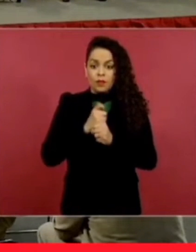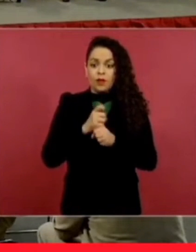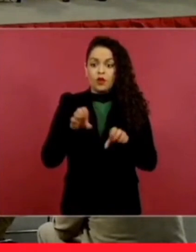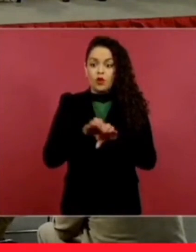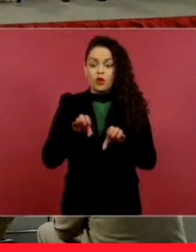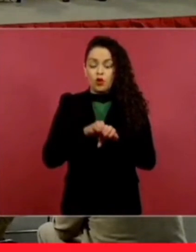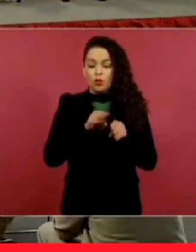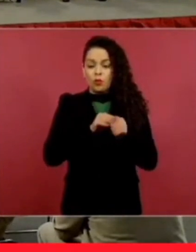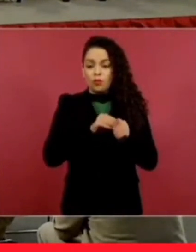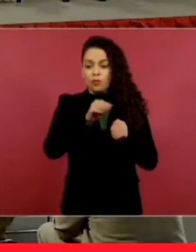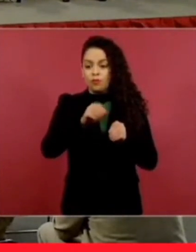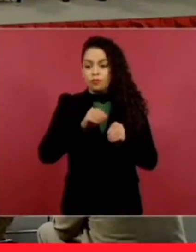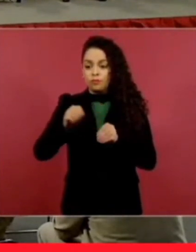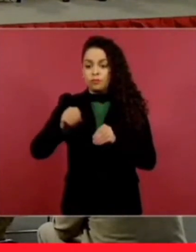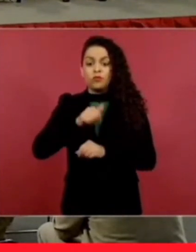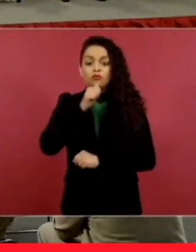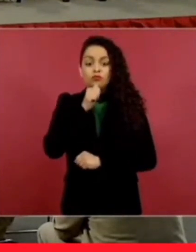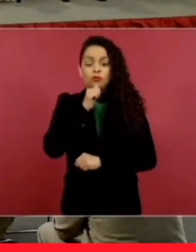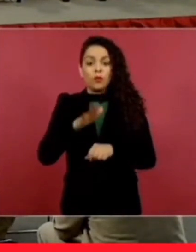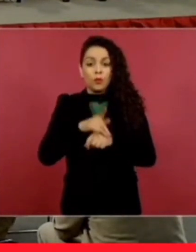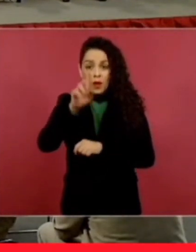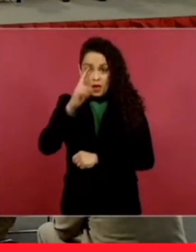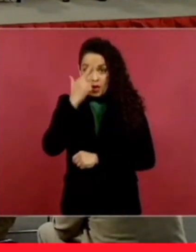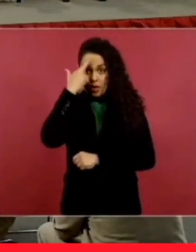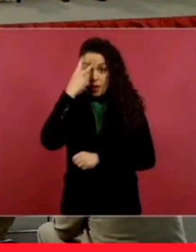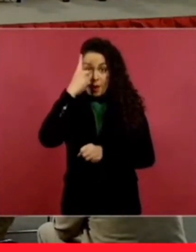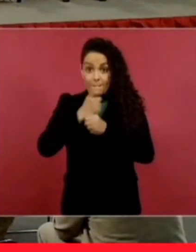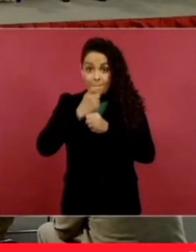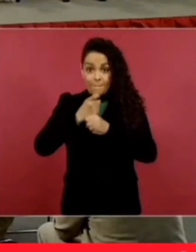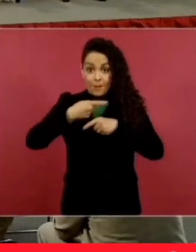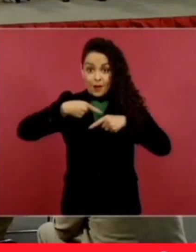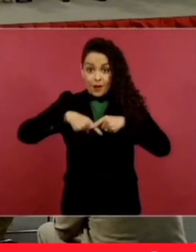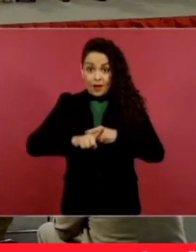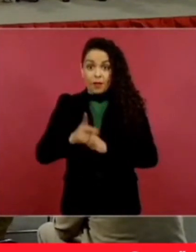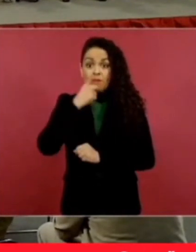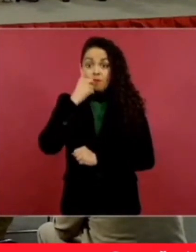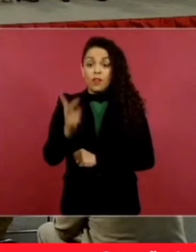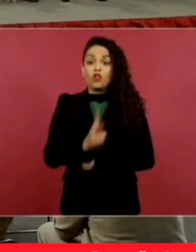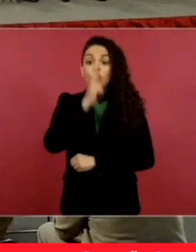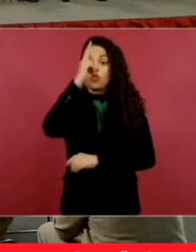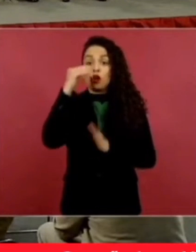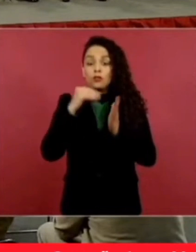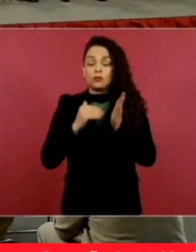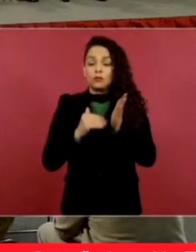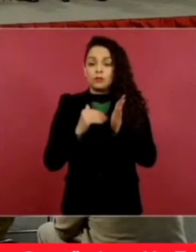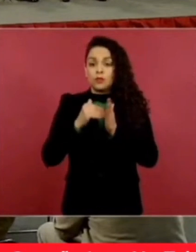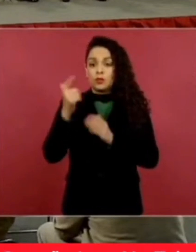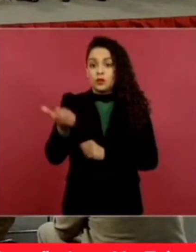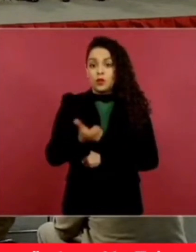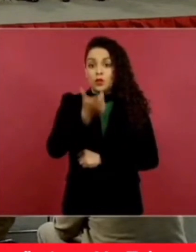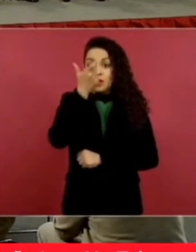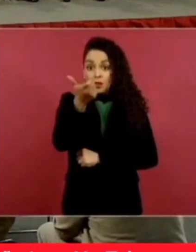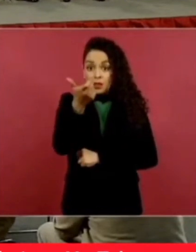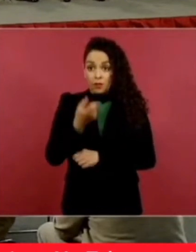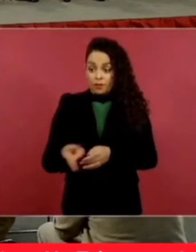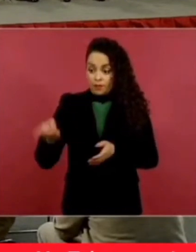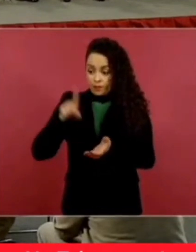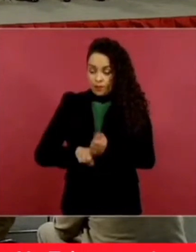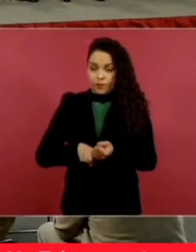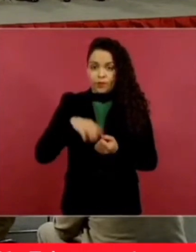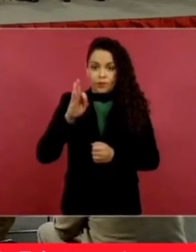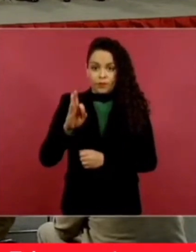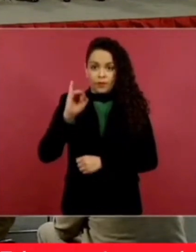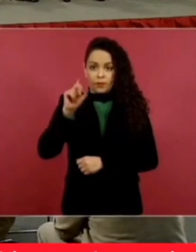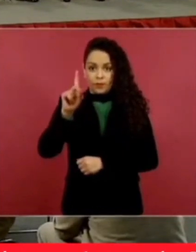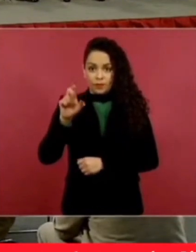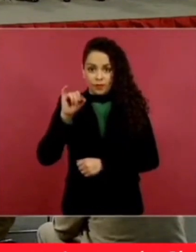que el monto inicial era 2,000 millones de pesos. Y el 2 de marzo, también el